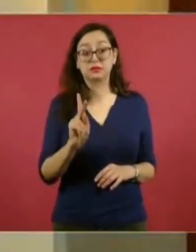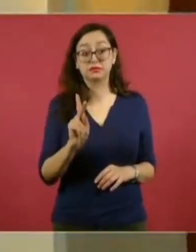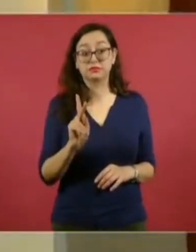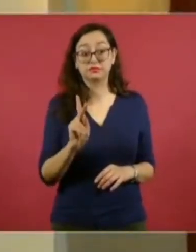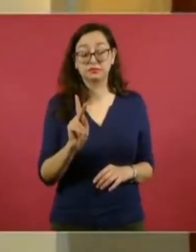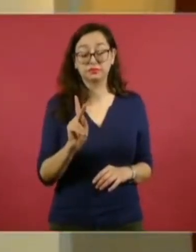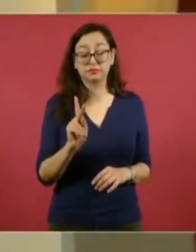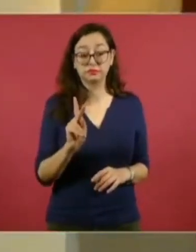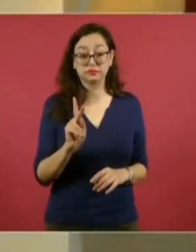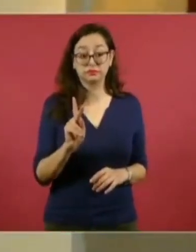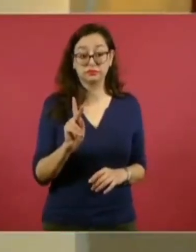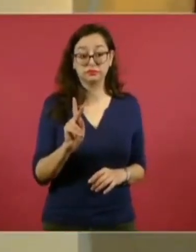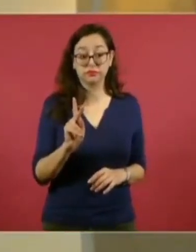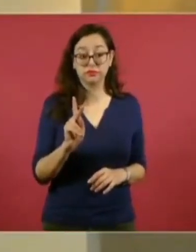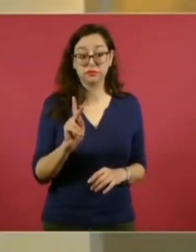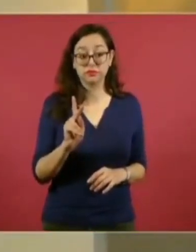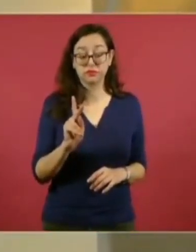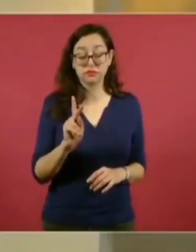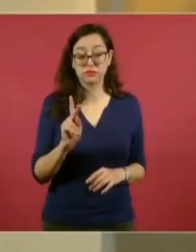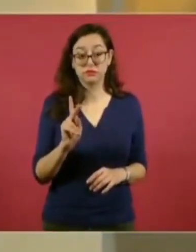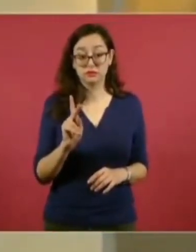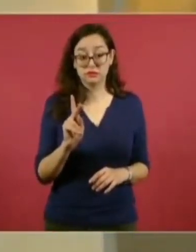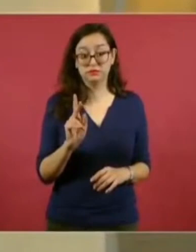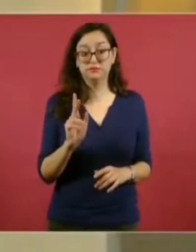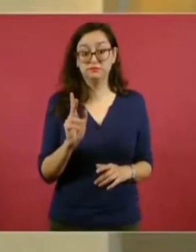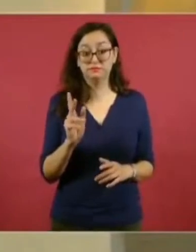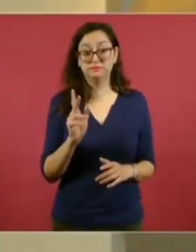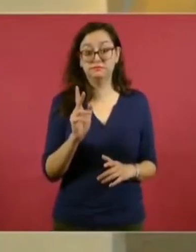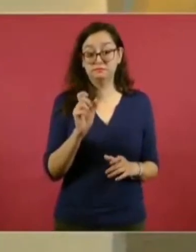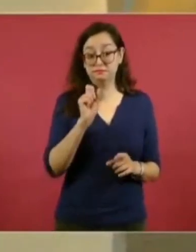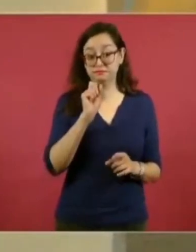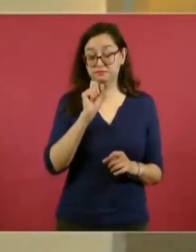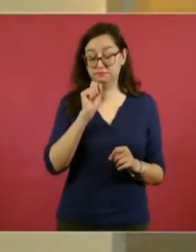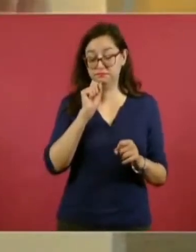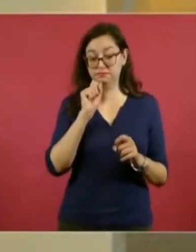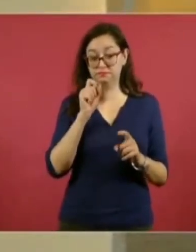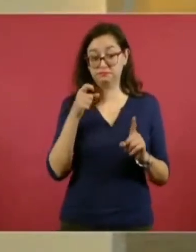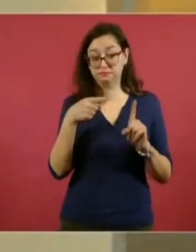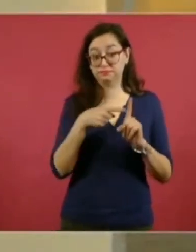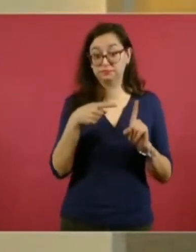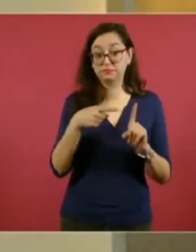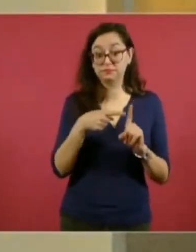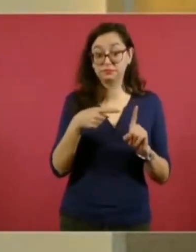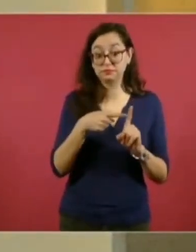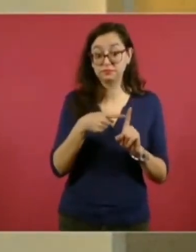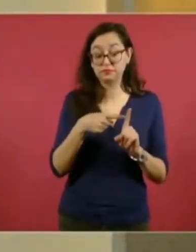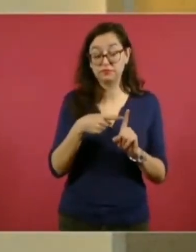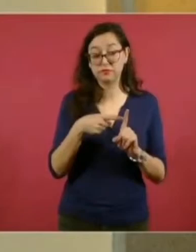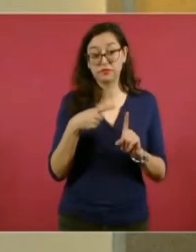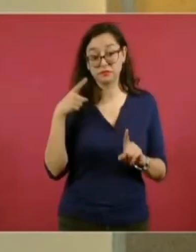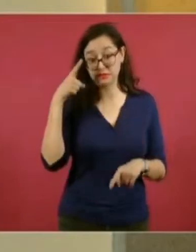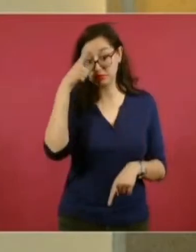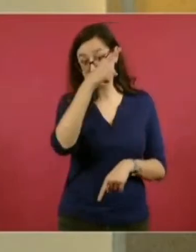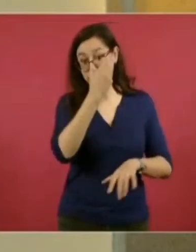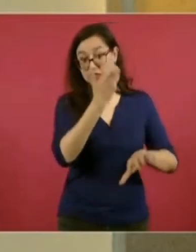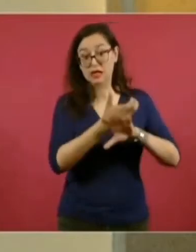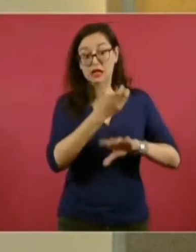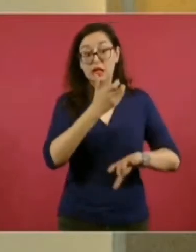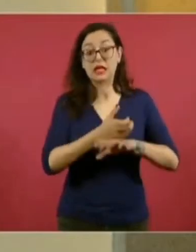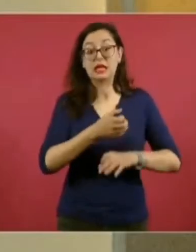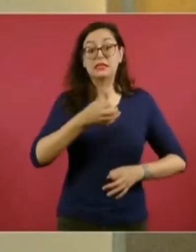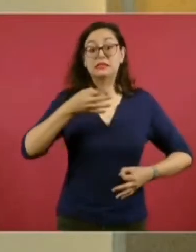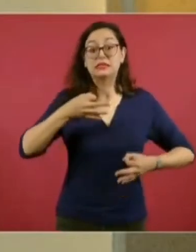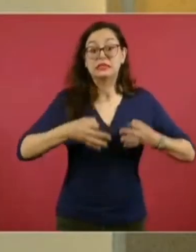esto no se sabía, como testigo en un tribunal de Estados Unidos